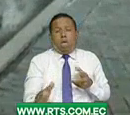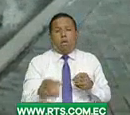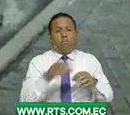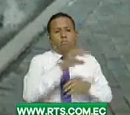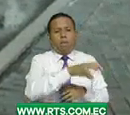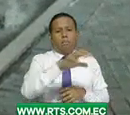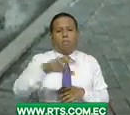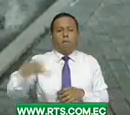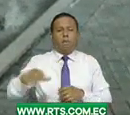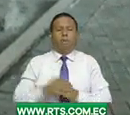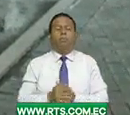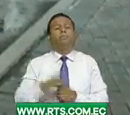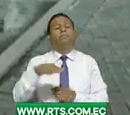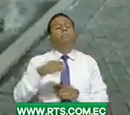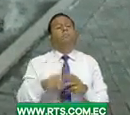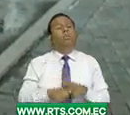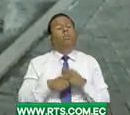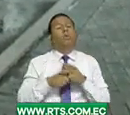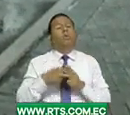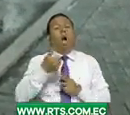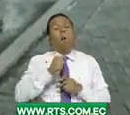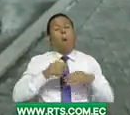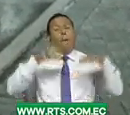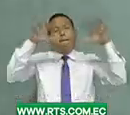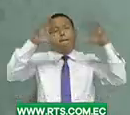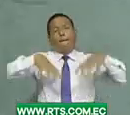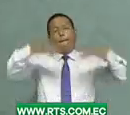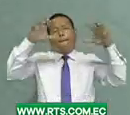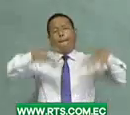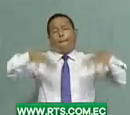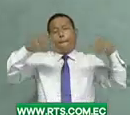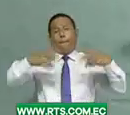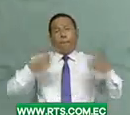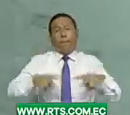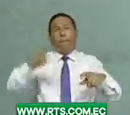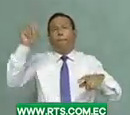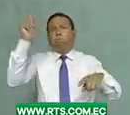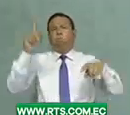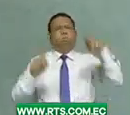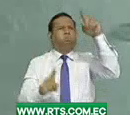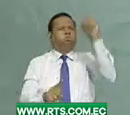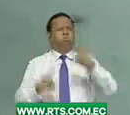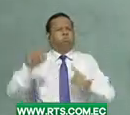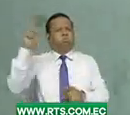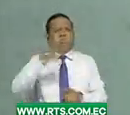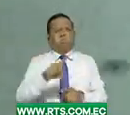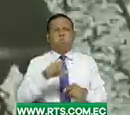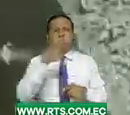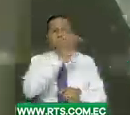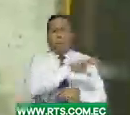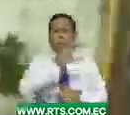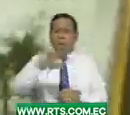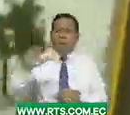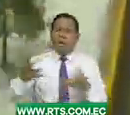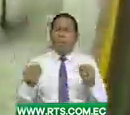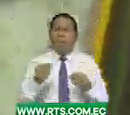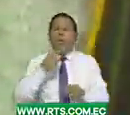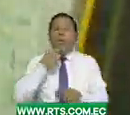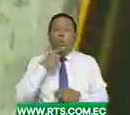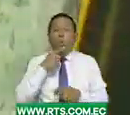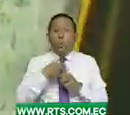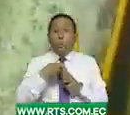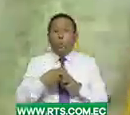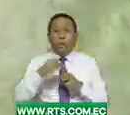El aguacero cayó sobre Quito. Tormentas eléctricas y granizo en diferentes puntos de la ciudad. En la autopista General